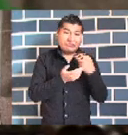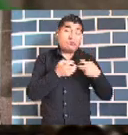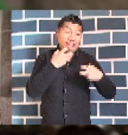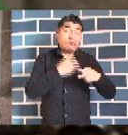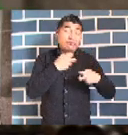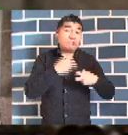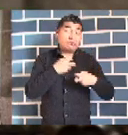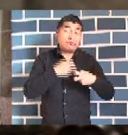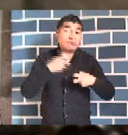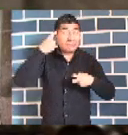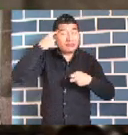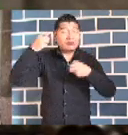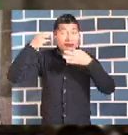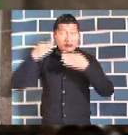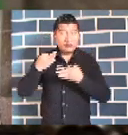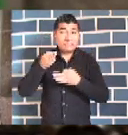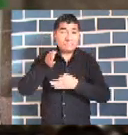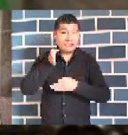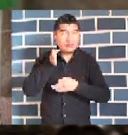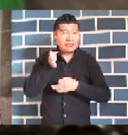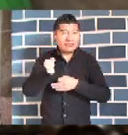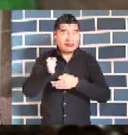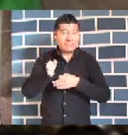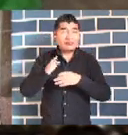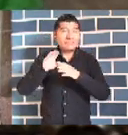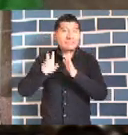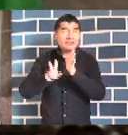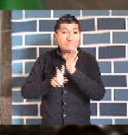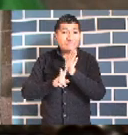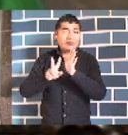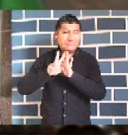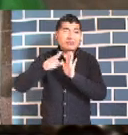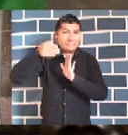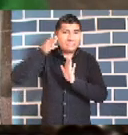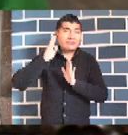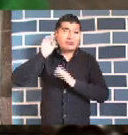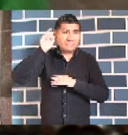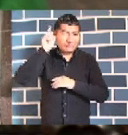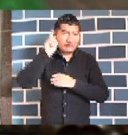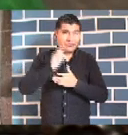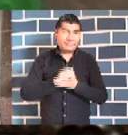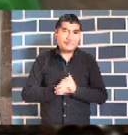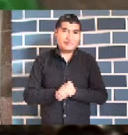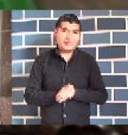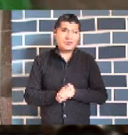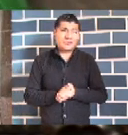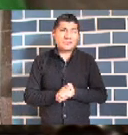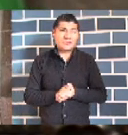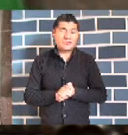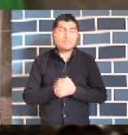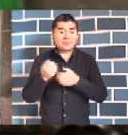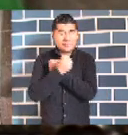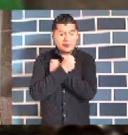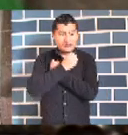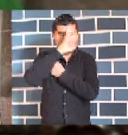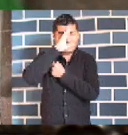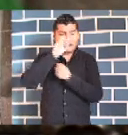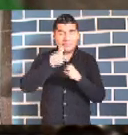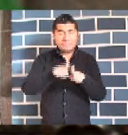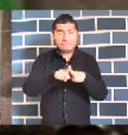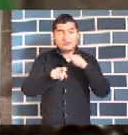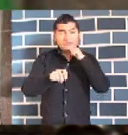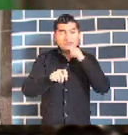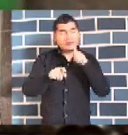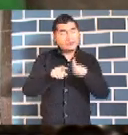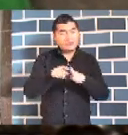será tomar decisiones de acuerdo al querer de dios queridos hermanos